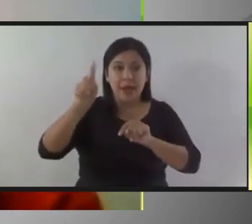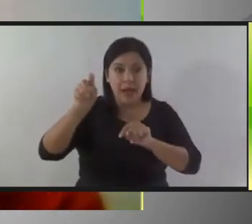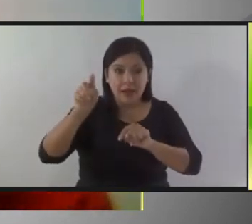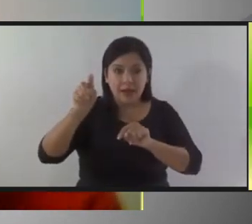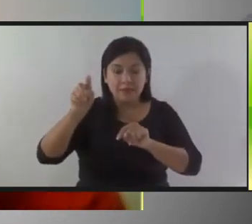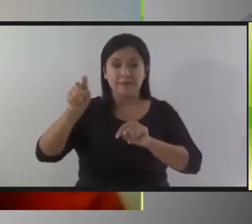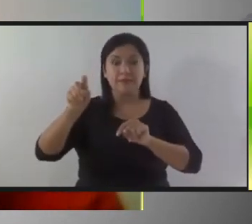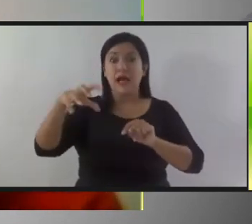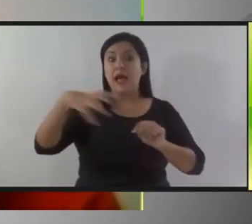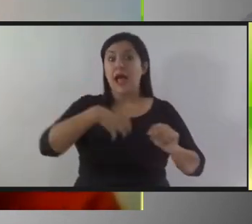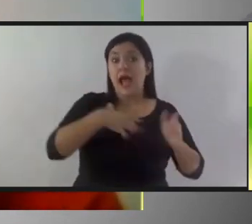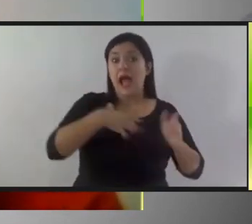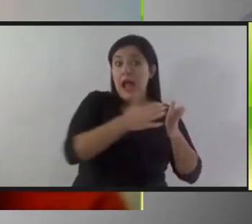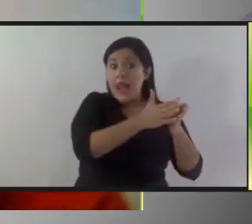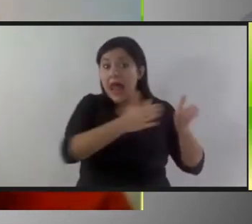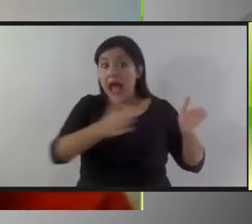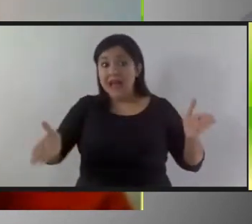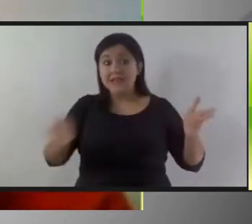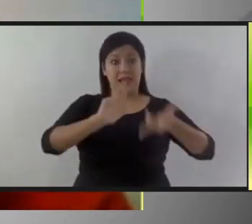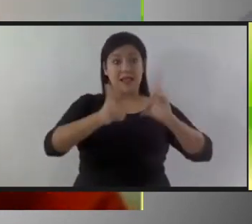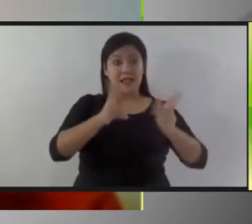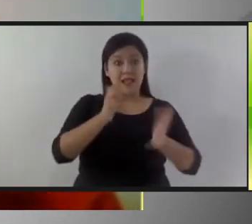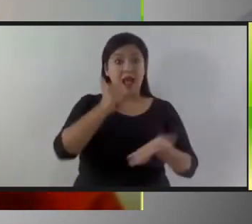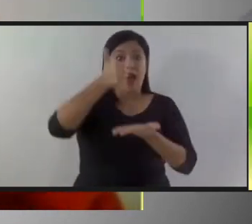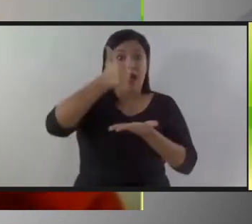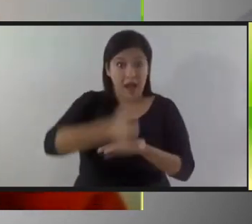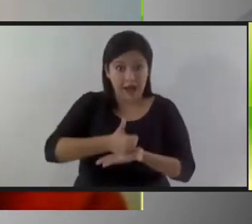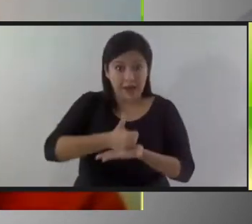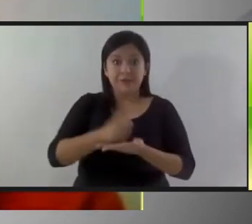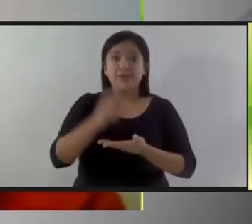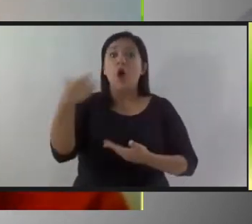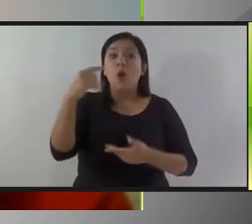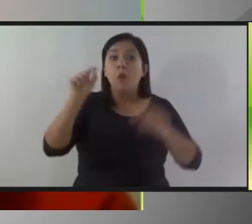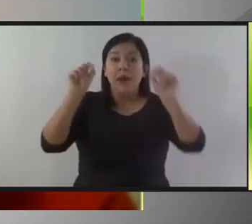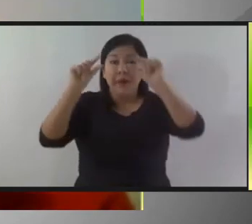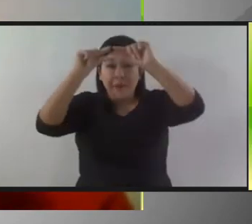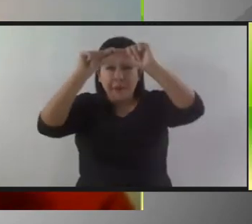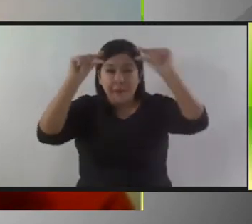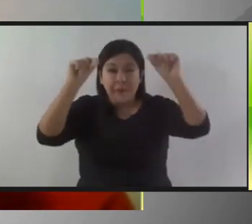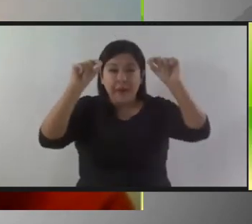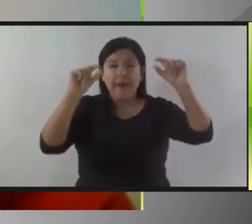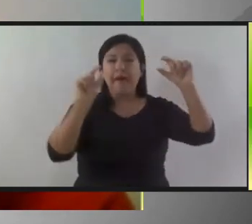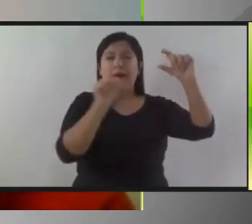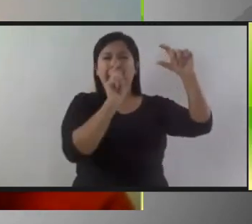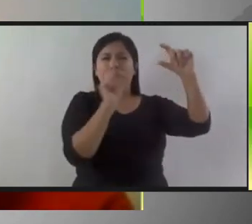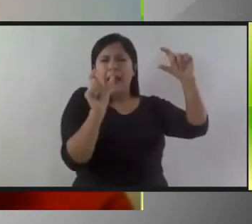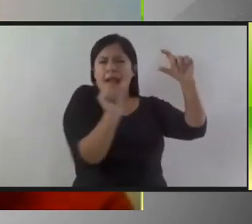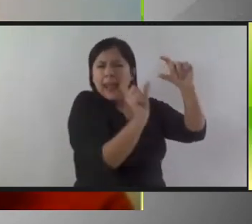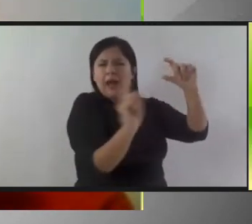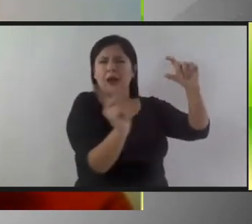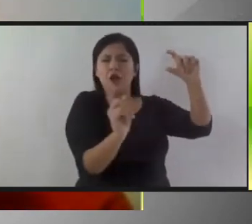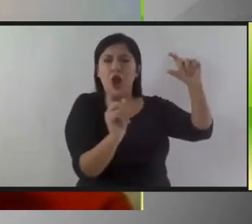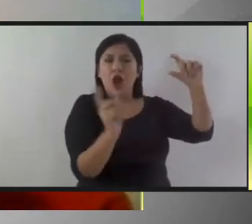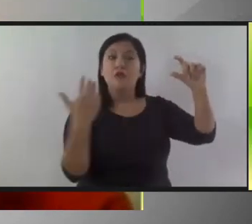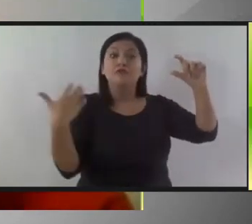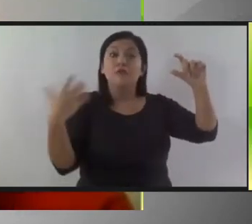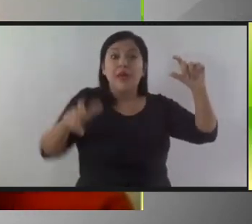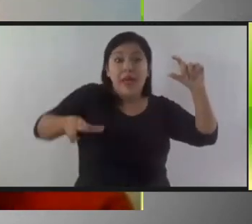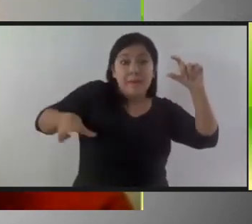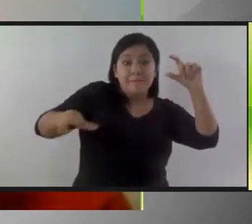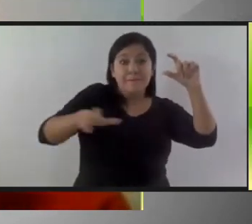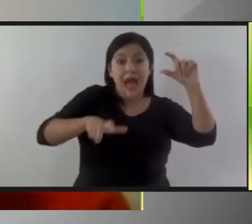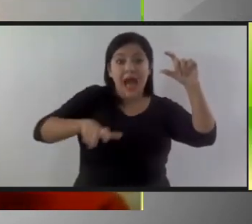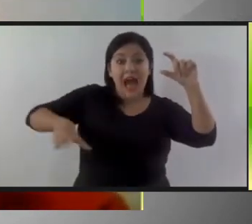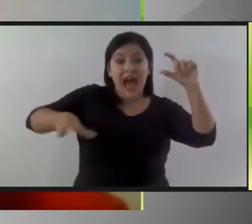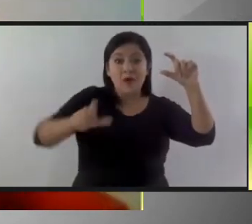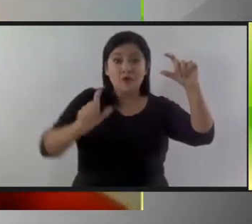toda la clase. Ese recuadro se puede agrandar. Para agrandar el recuadro, lleven el cursor del